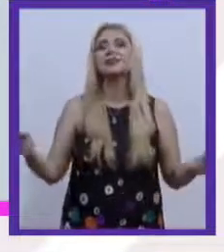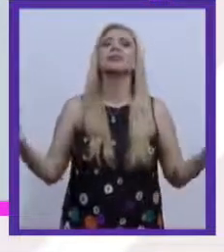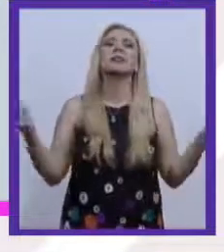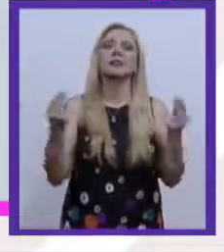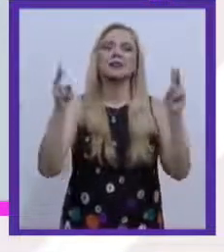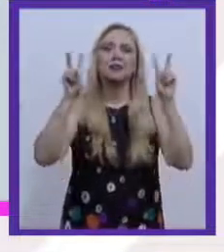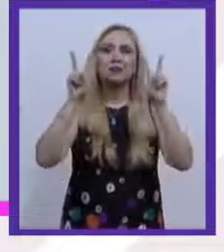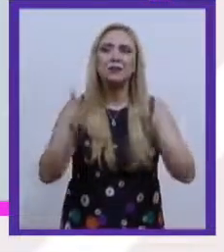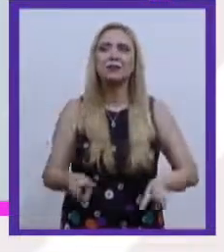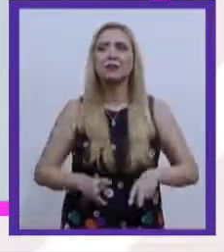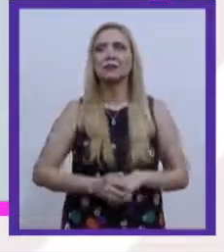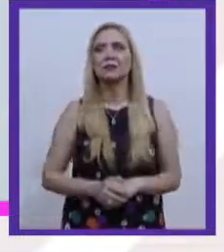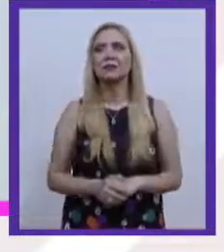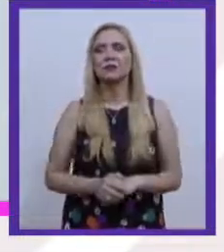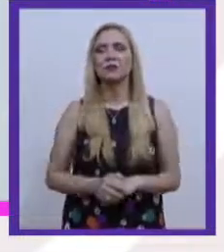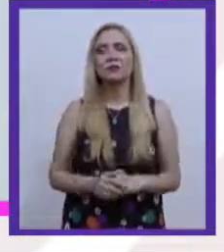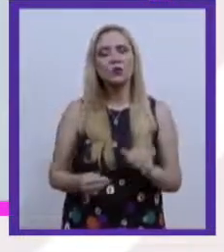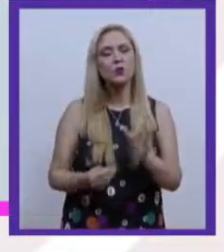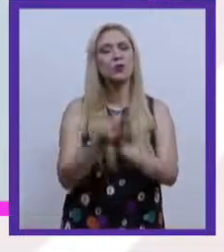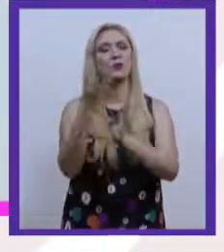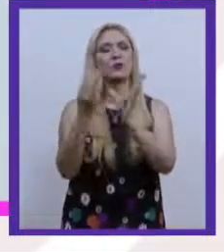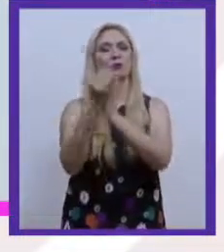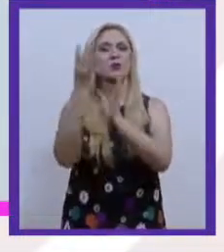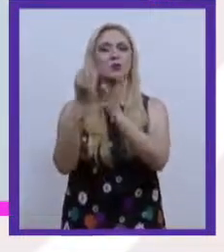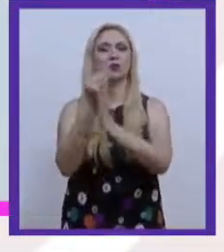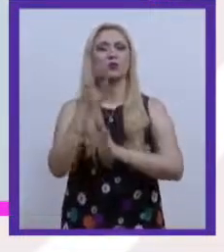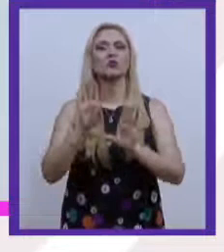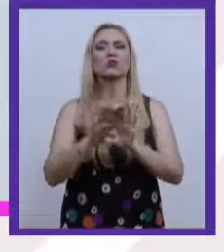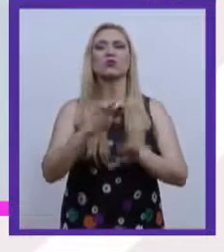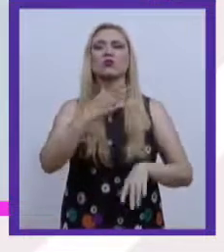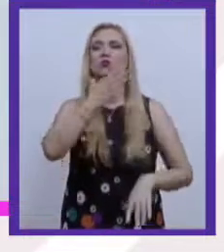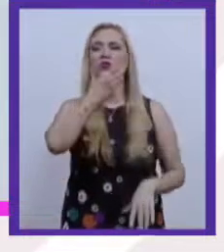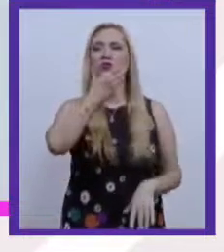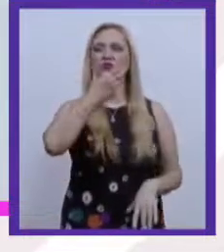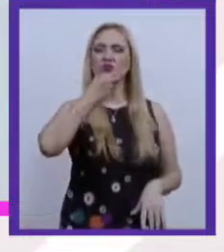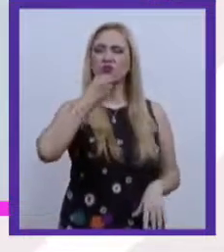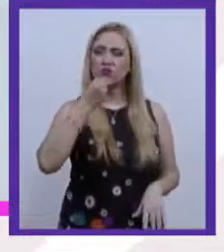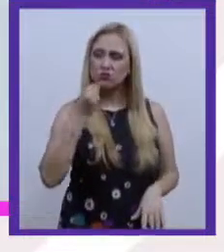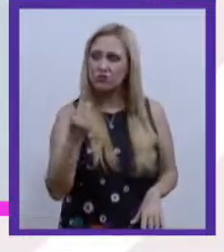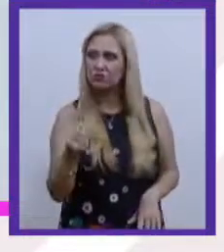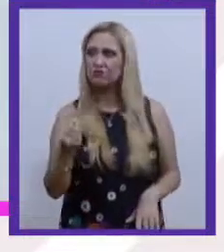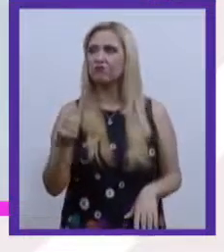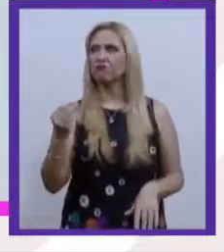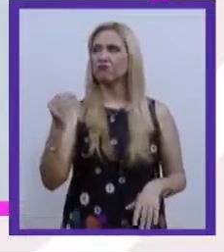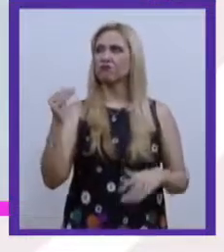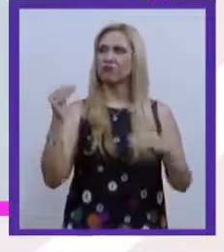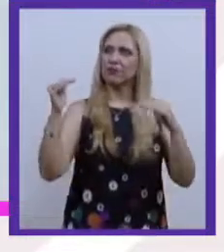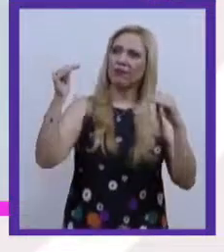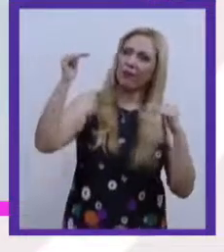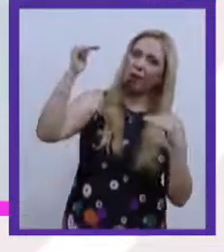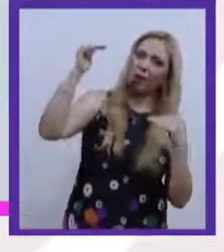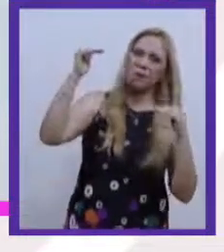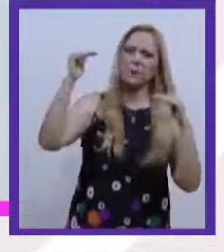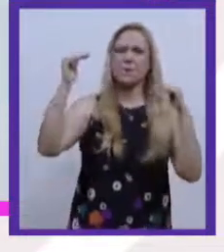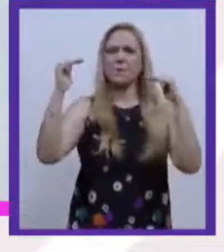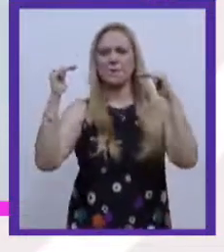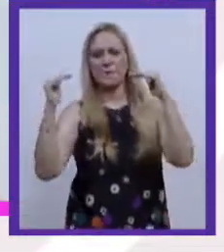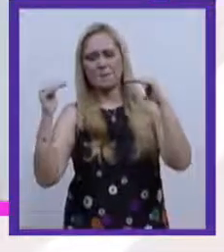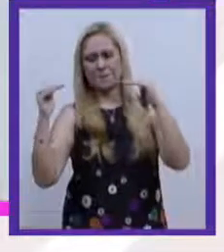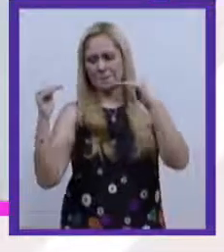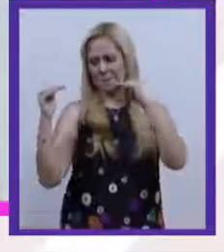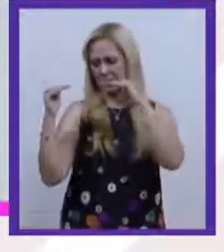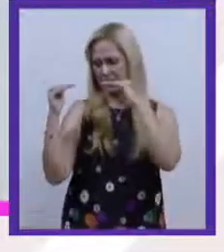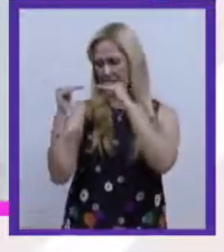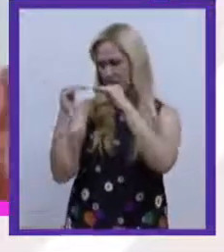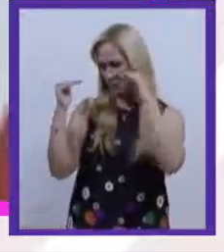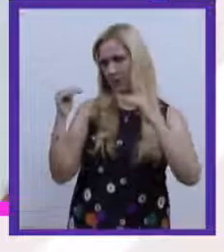necesitamos trabajar estos nuevos modelos de masculinidad y trabajar con los hombres. A lo mejor no trabajar con los hombres en el